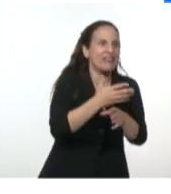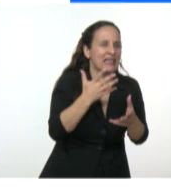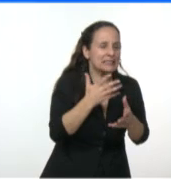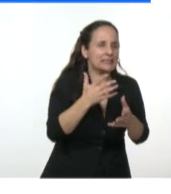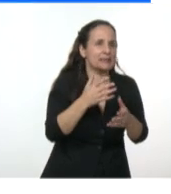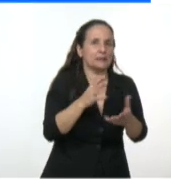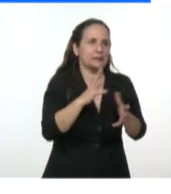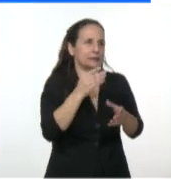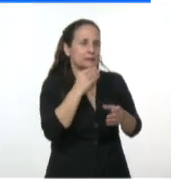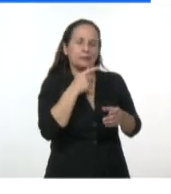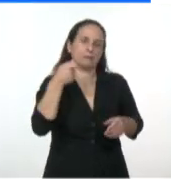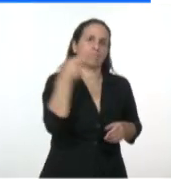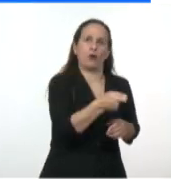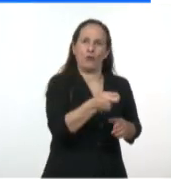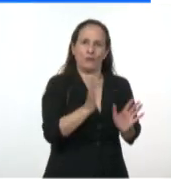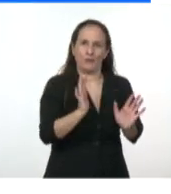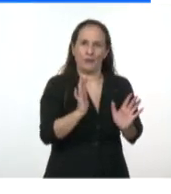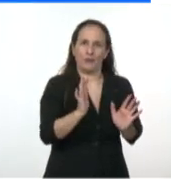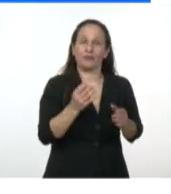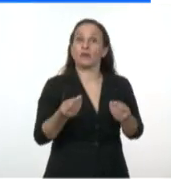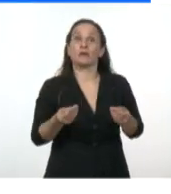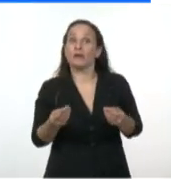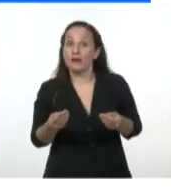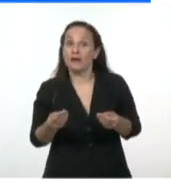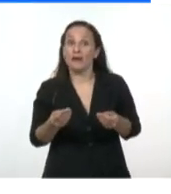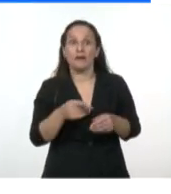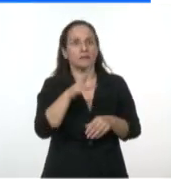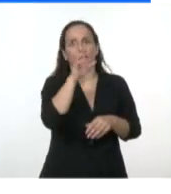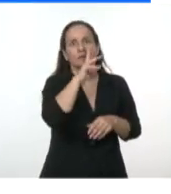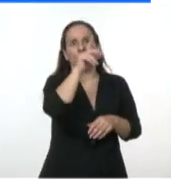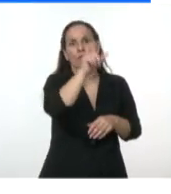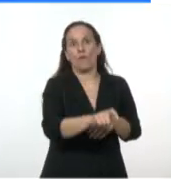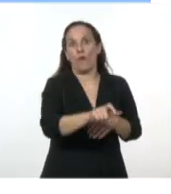Finalmente, esta concepción de violencia de una mujer